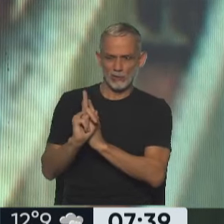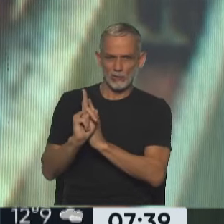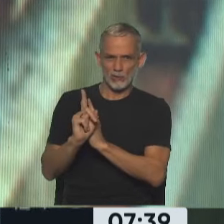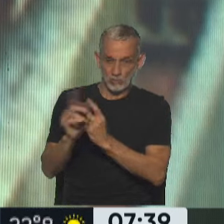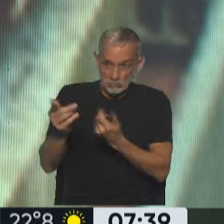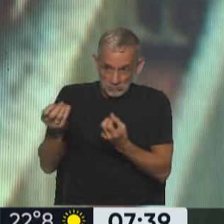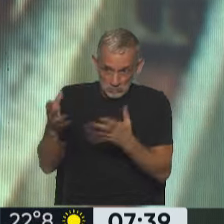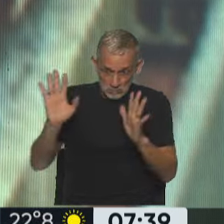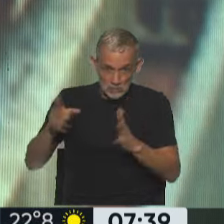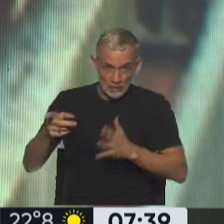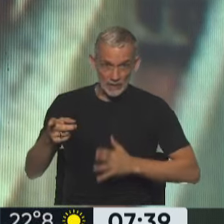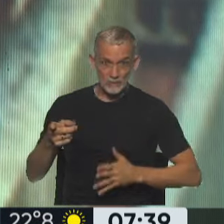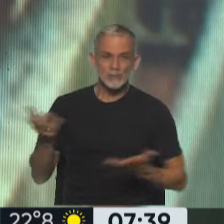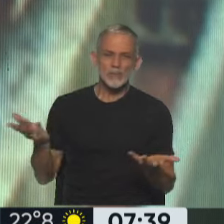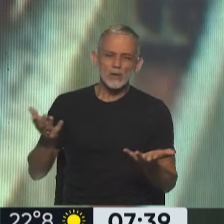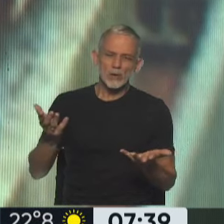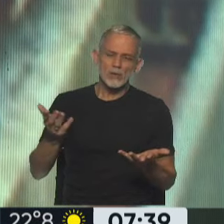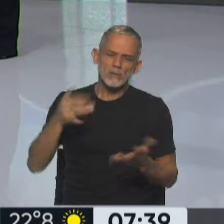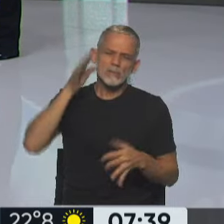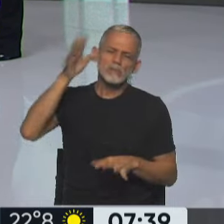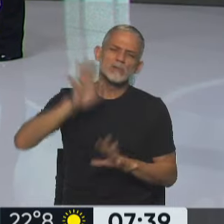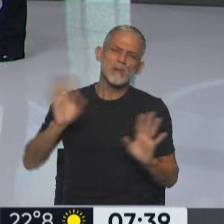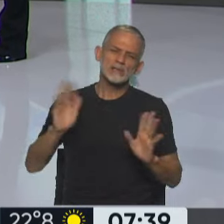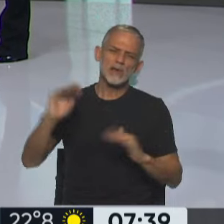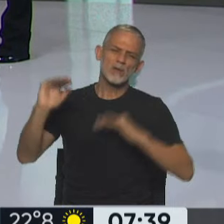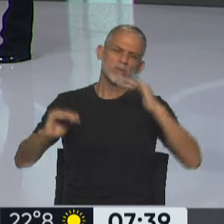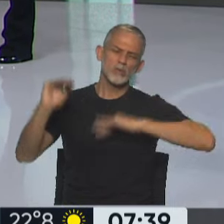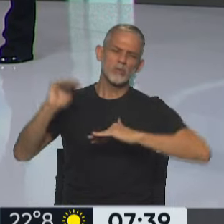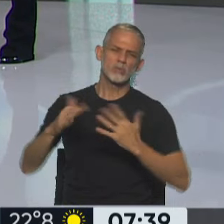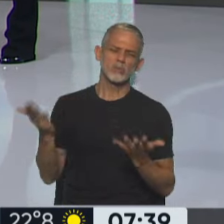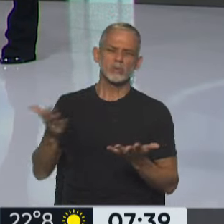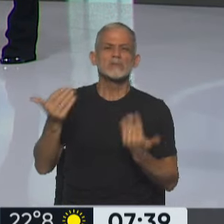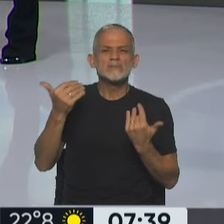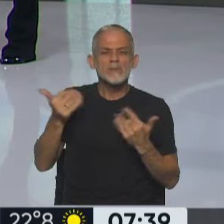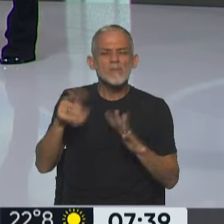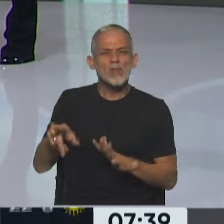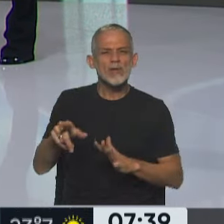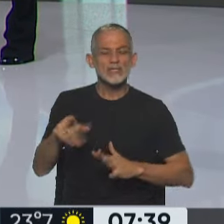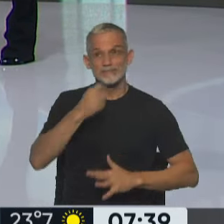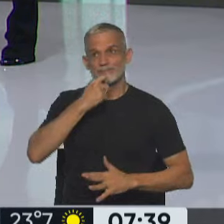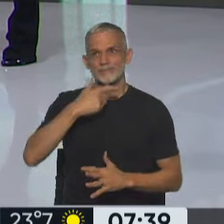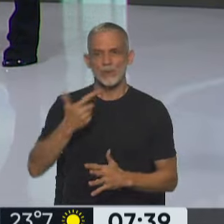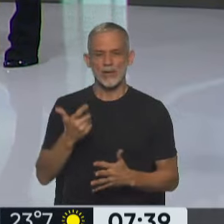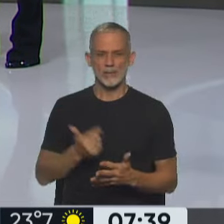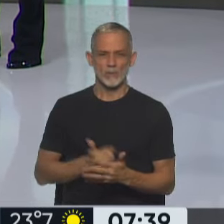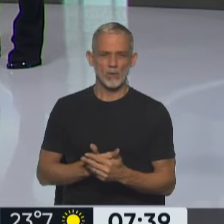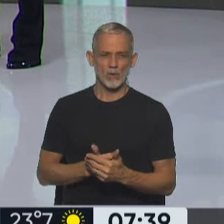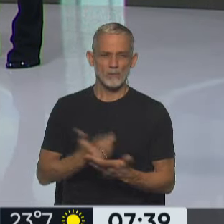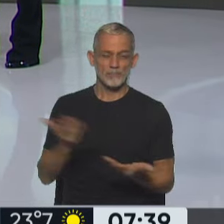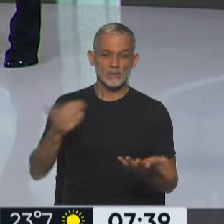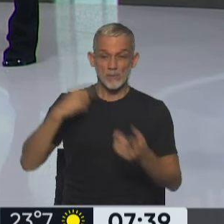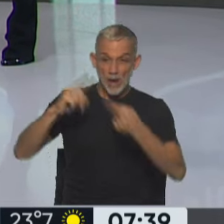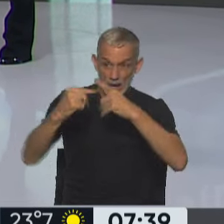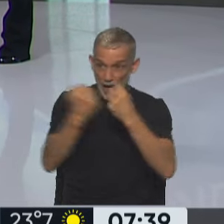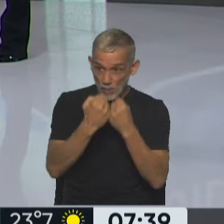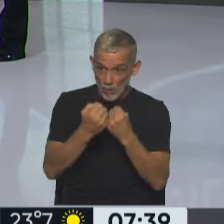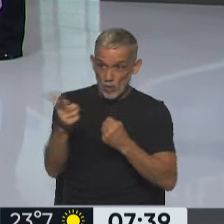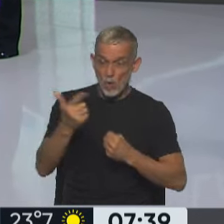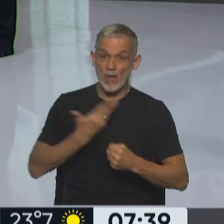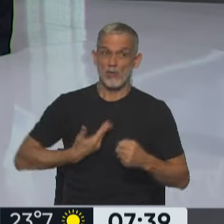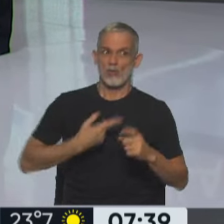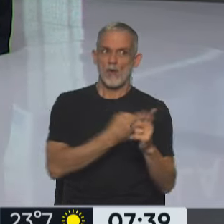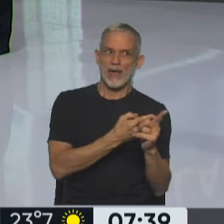se hagan, pero abusivas y muy asimétricas, ¿no? Porque si vos tenés la posibilidad, Iri, de no ponerte de acuerdo con el propietario